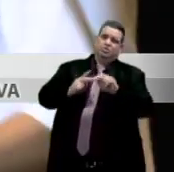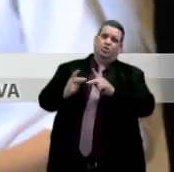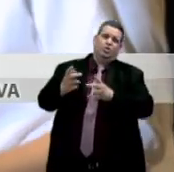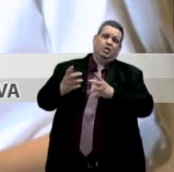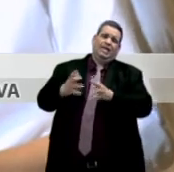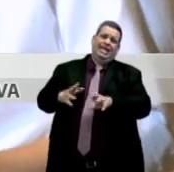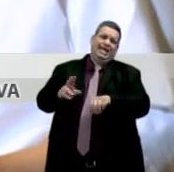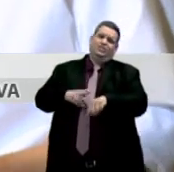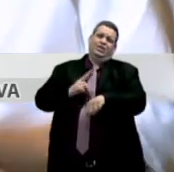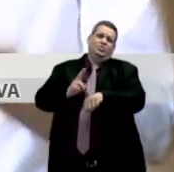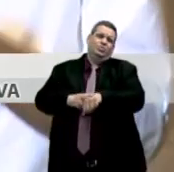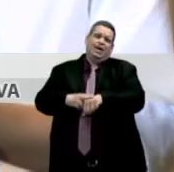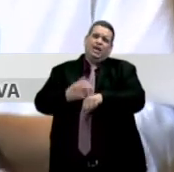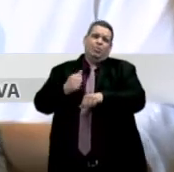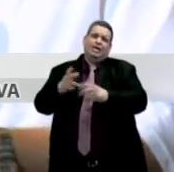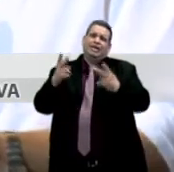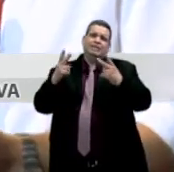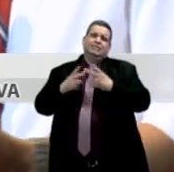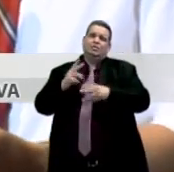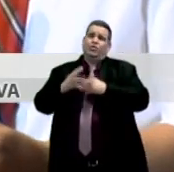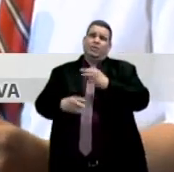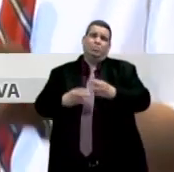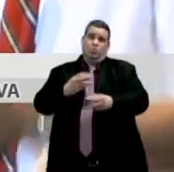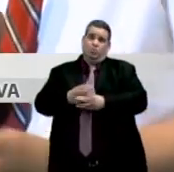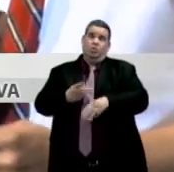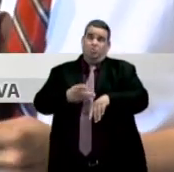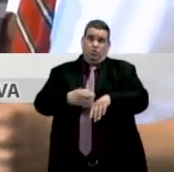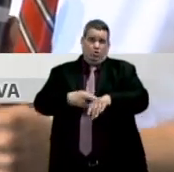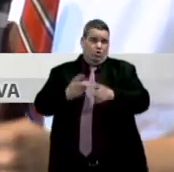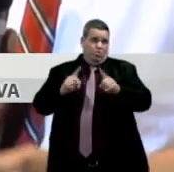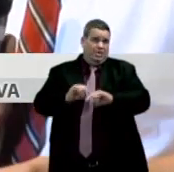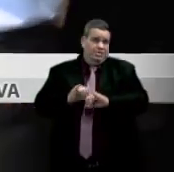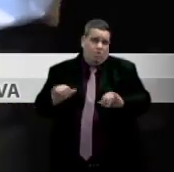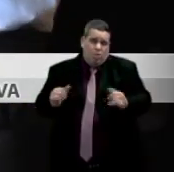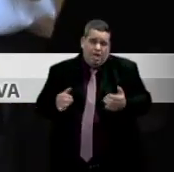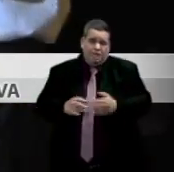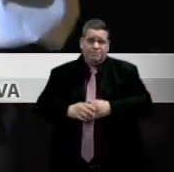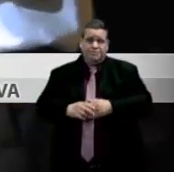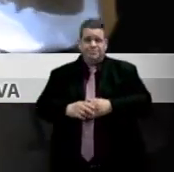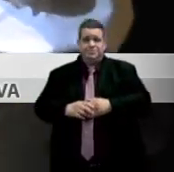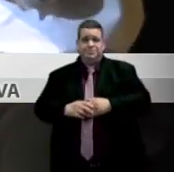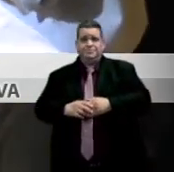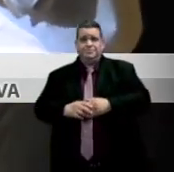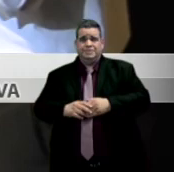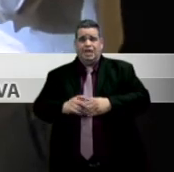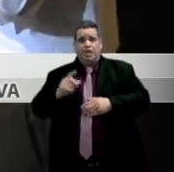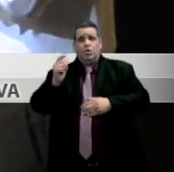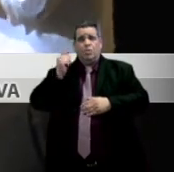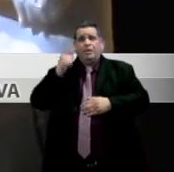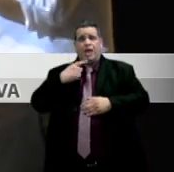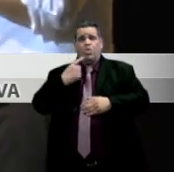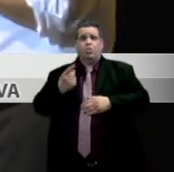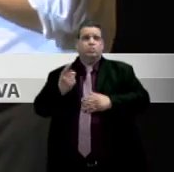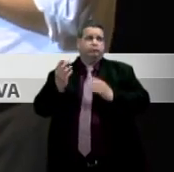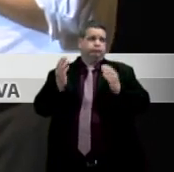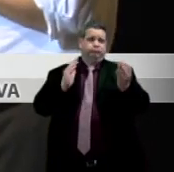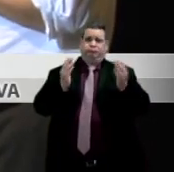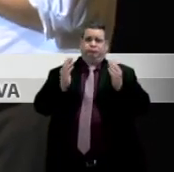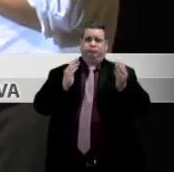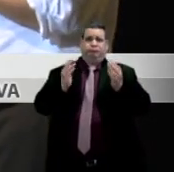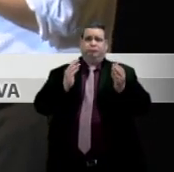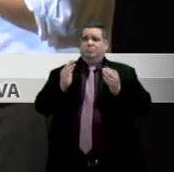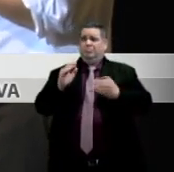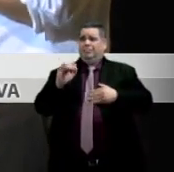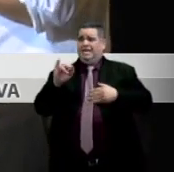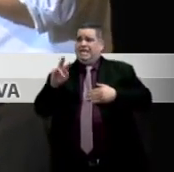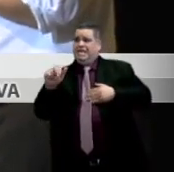Donde quiera, en cualquier lugar del mundo, Puerto Rico no es la excepción. El mandatario hizo una comparativa de la implantación del IVA en